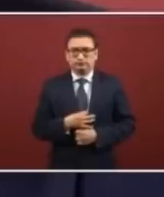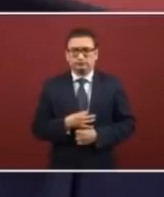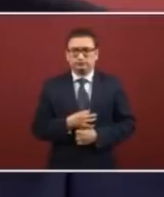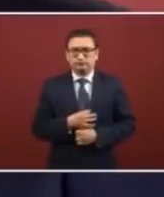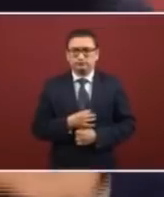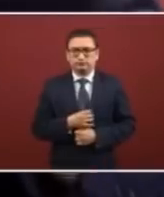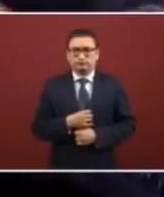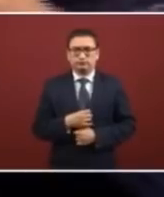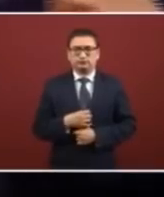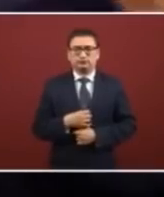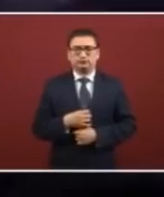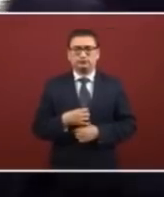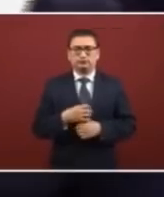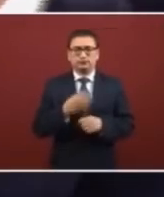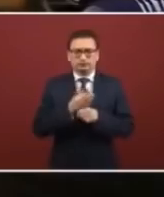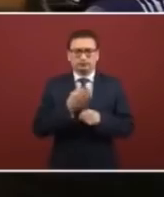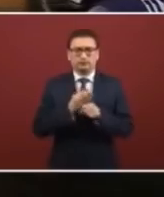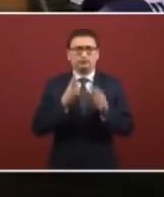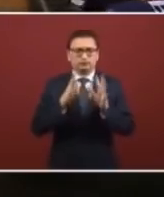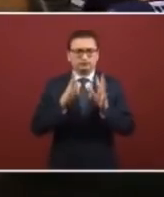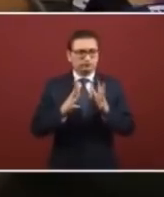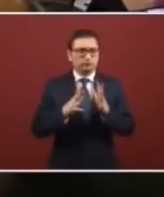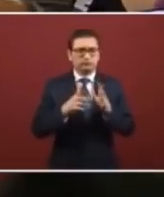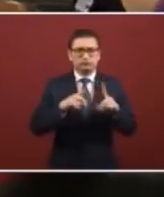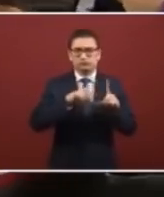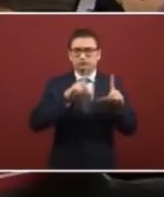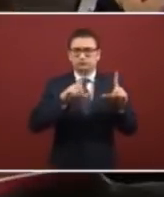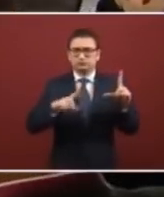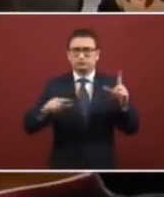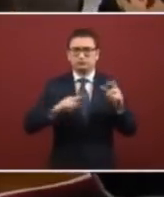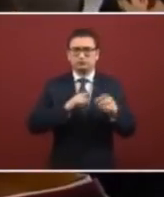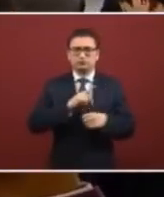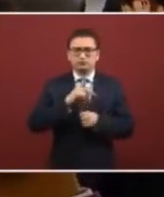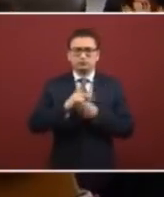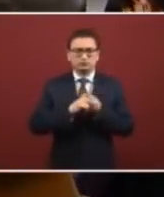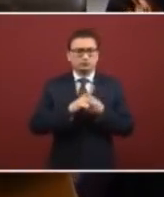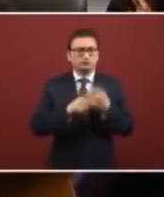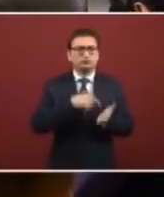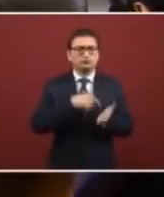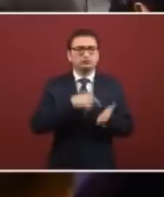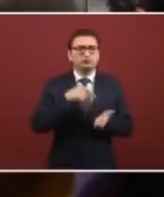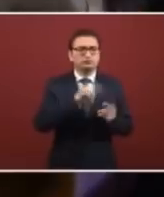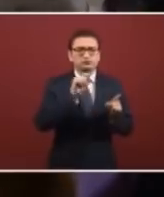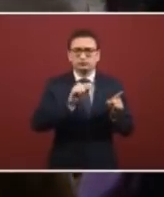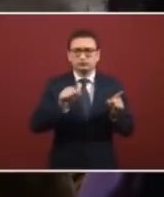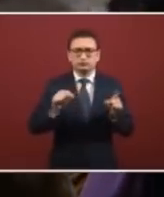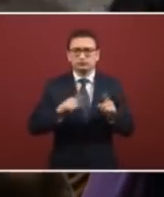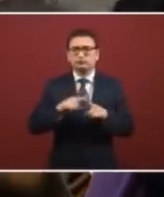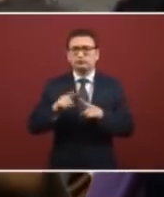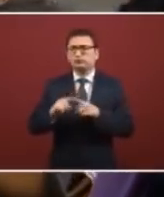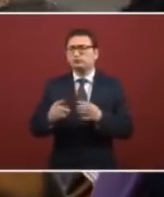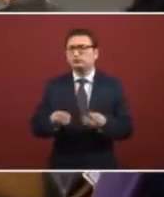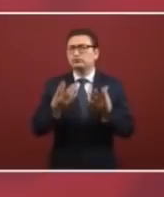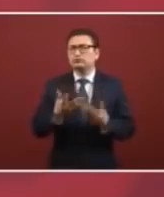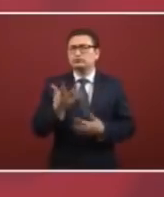10.000 sitios en todo el país que les llamamos